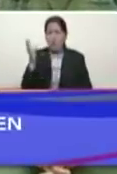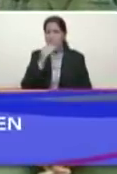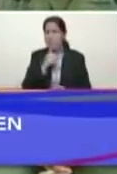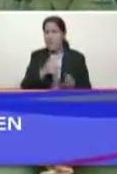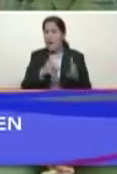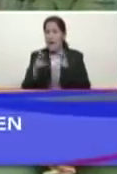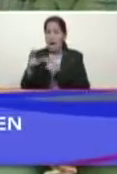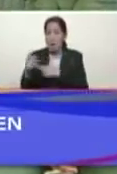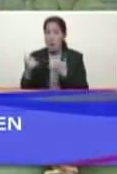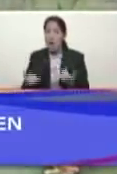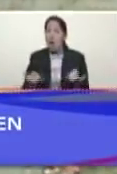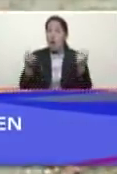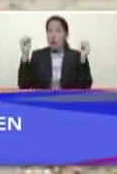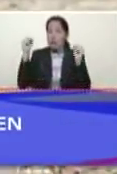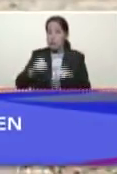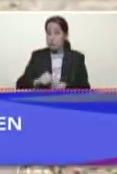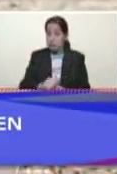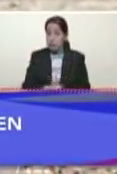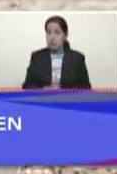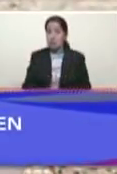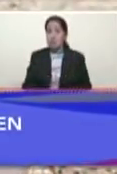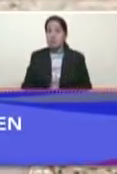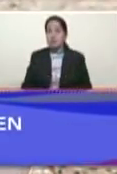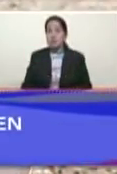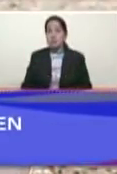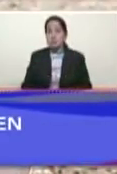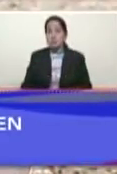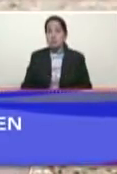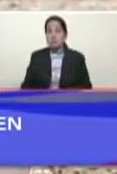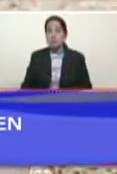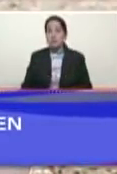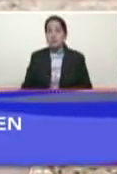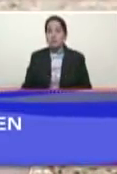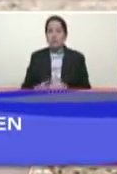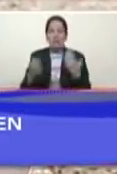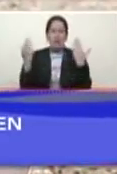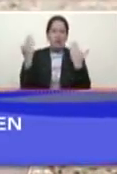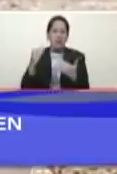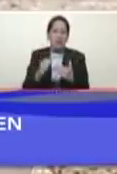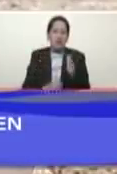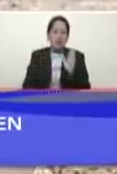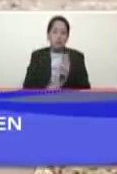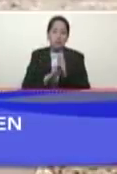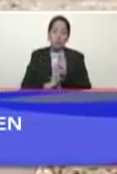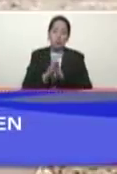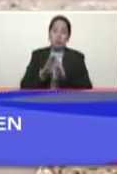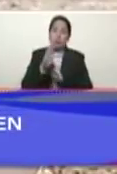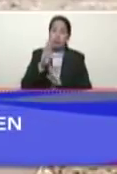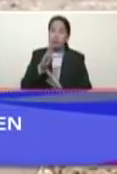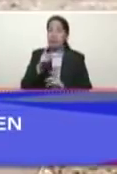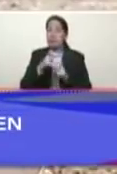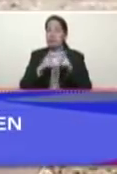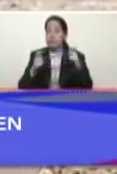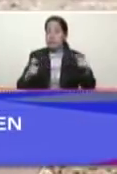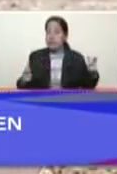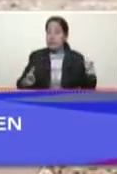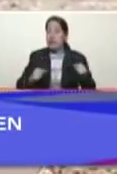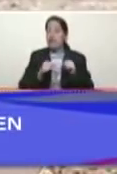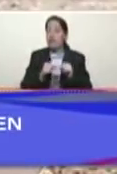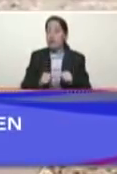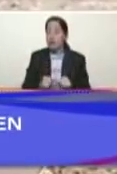Lo tenemos ahora. Y en fase de crecimiento, expansión y consolidación.